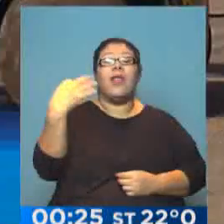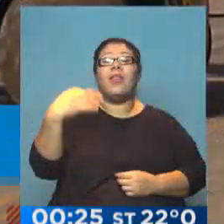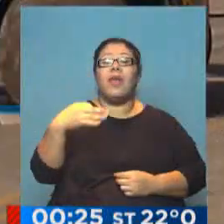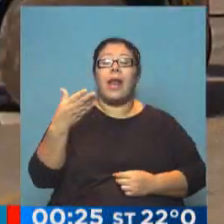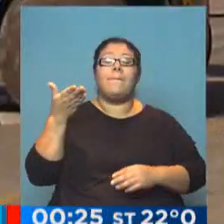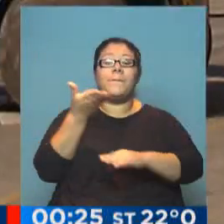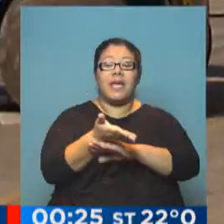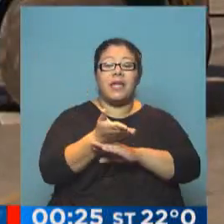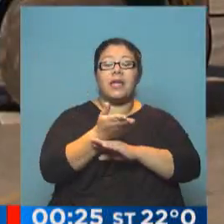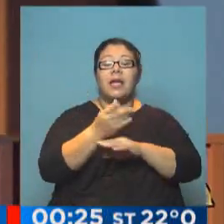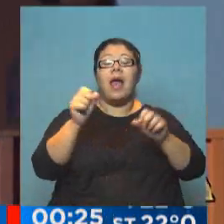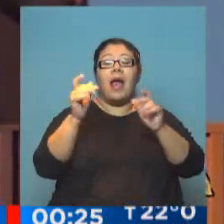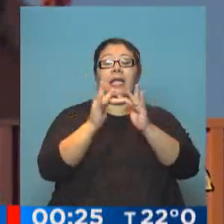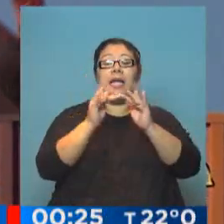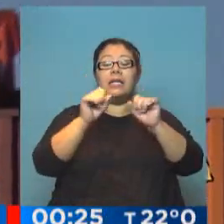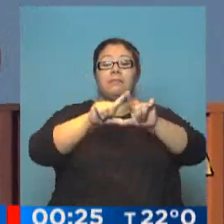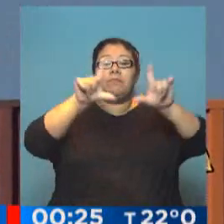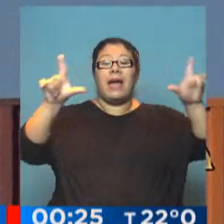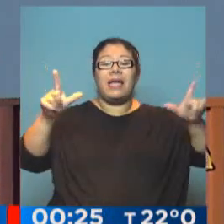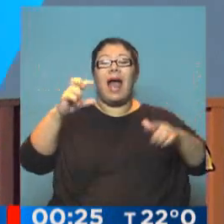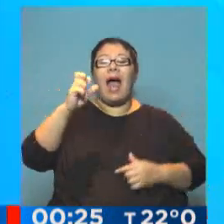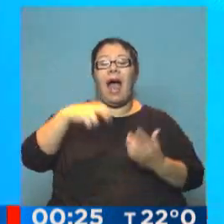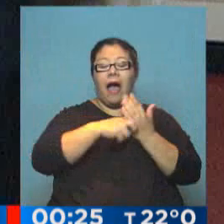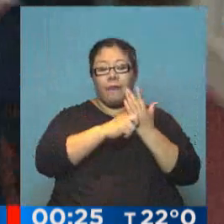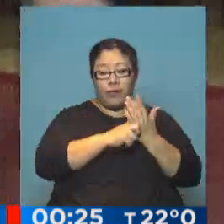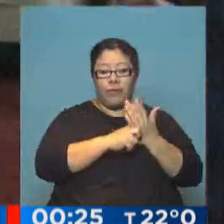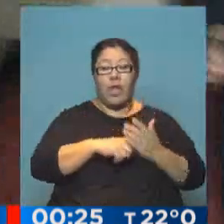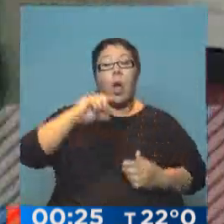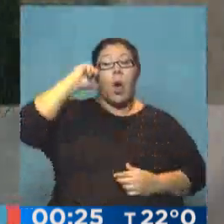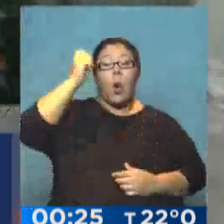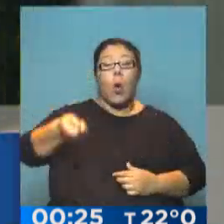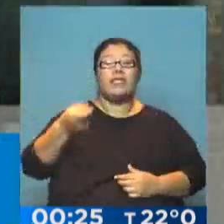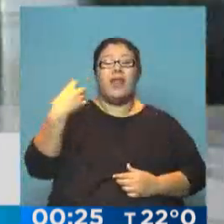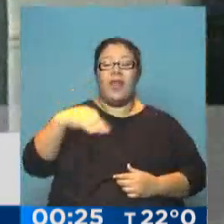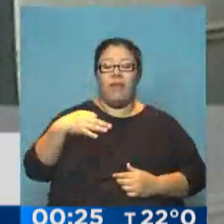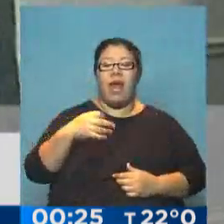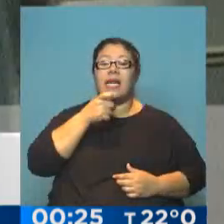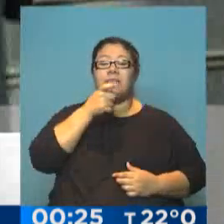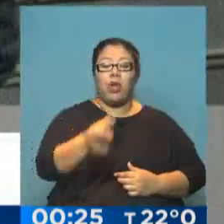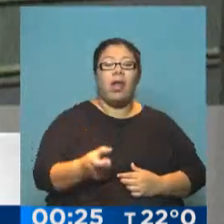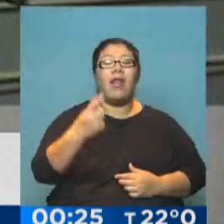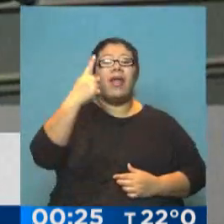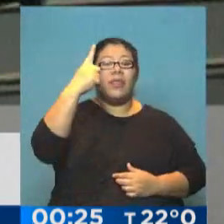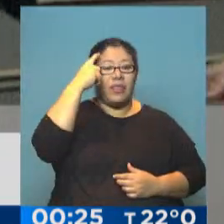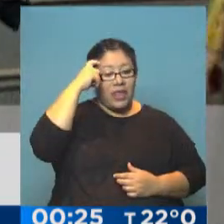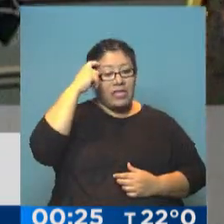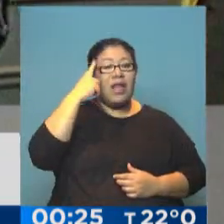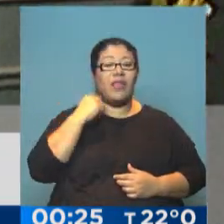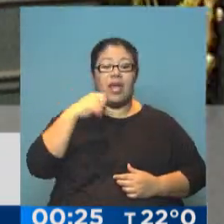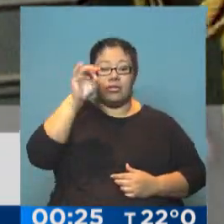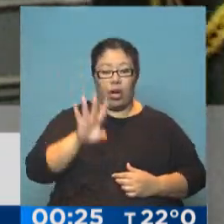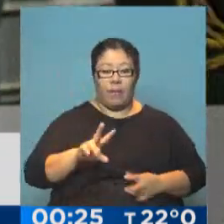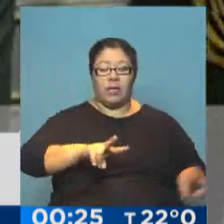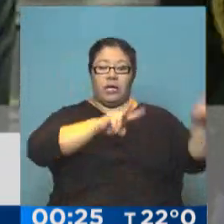la AFIP, la cual deberá responder en no más de 10 días. Juicio por encubrimiento. Este miércoles